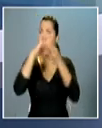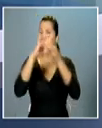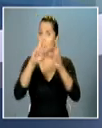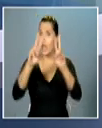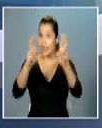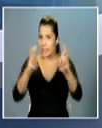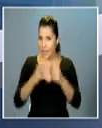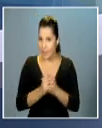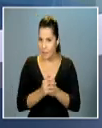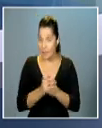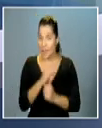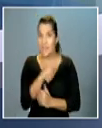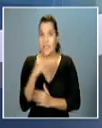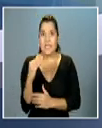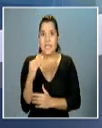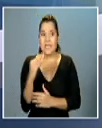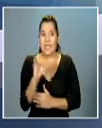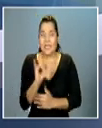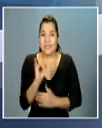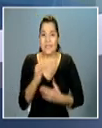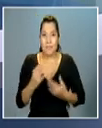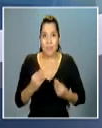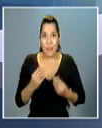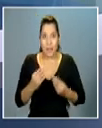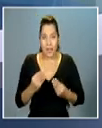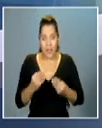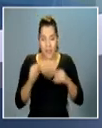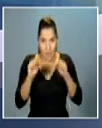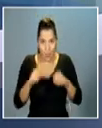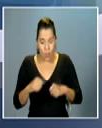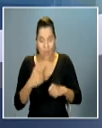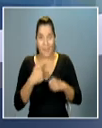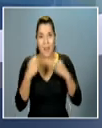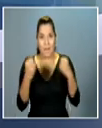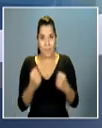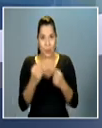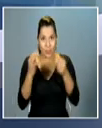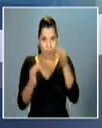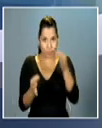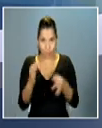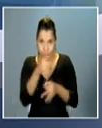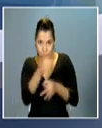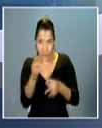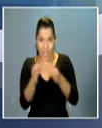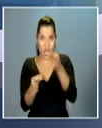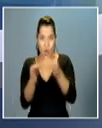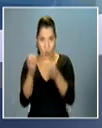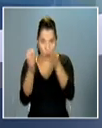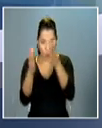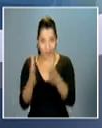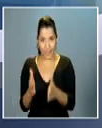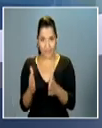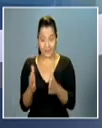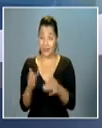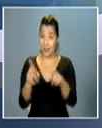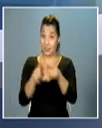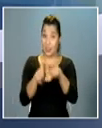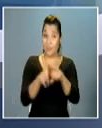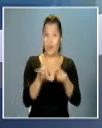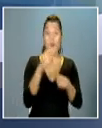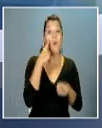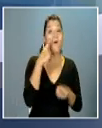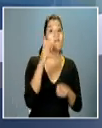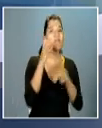tema y ese temor que podría existir a lo interno del Poder Judicial? Ustedes como jueces, también como los